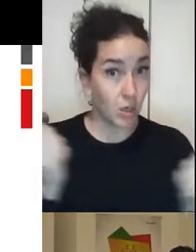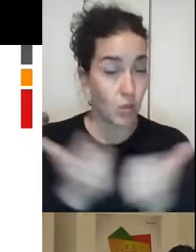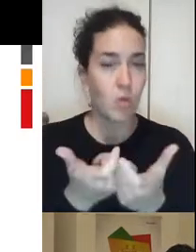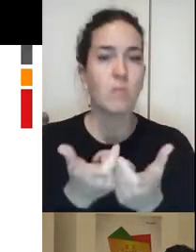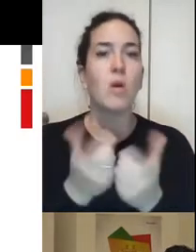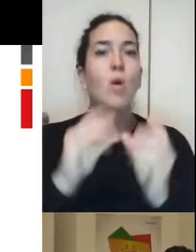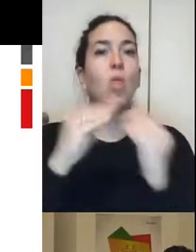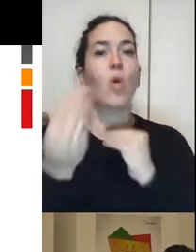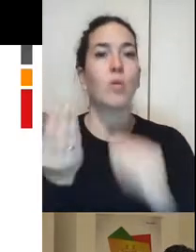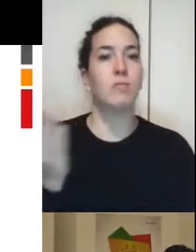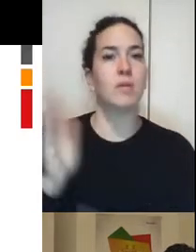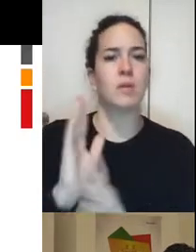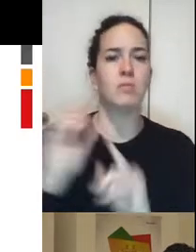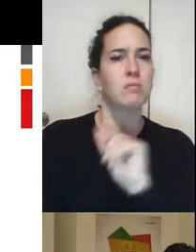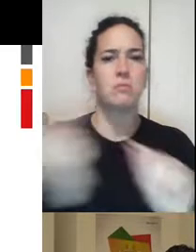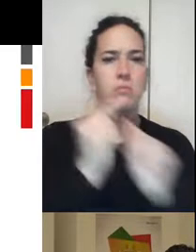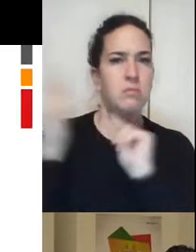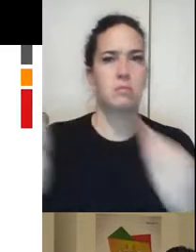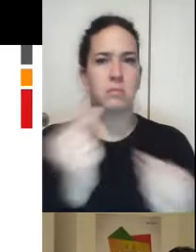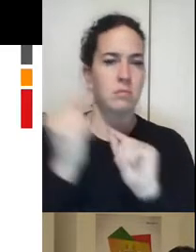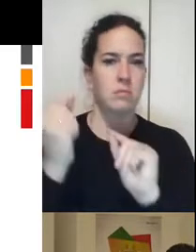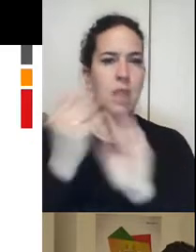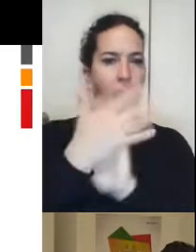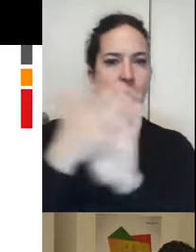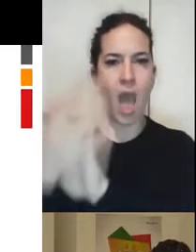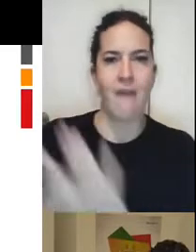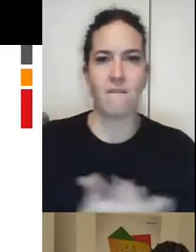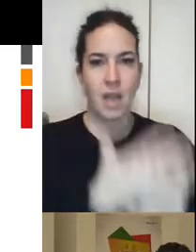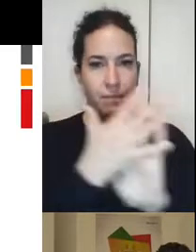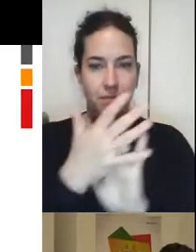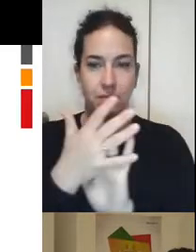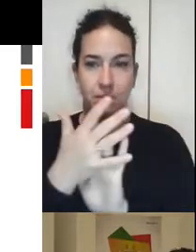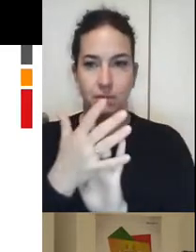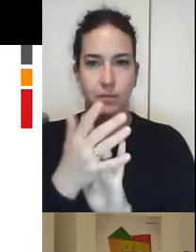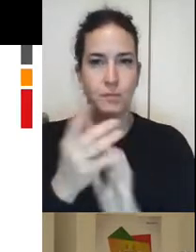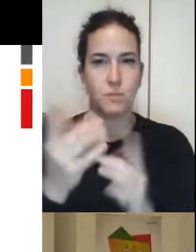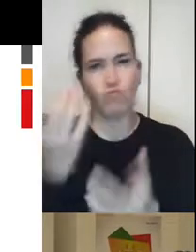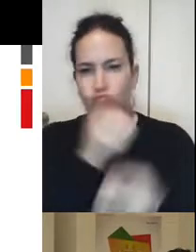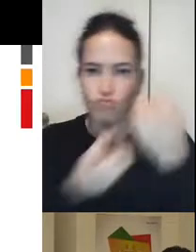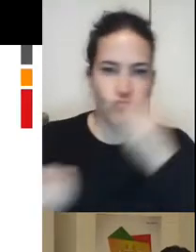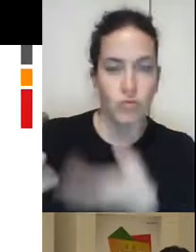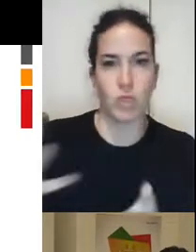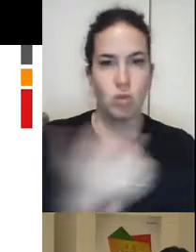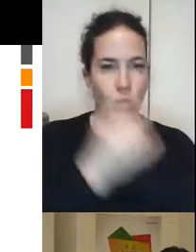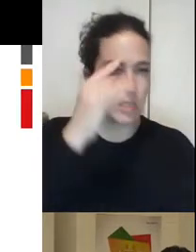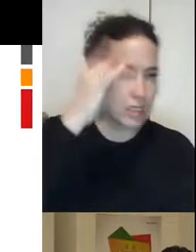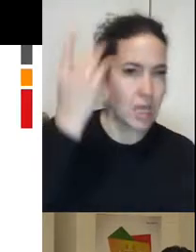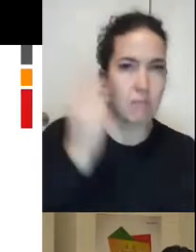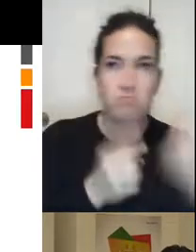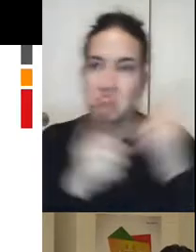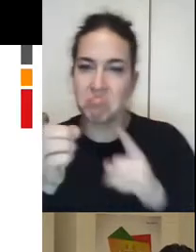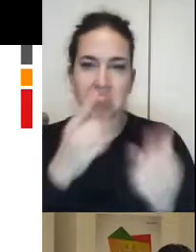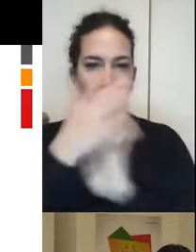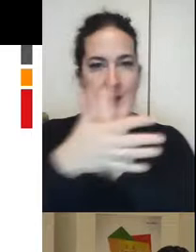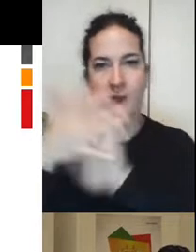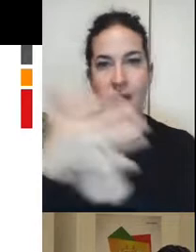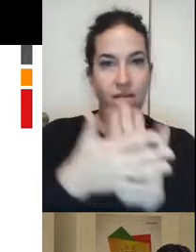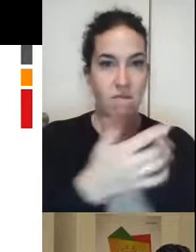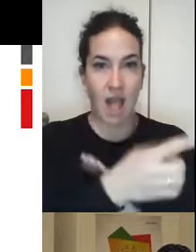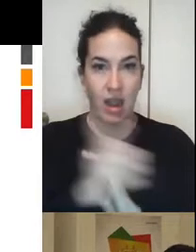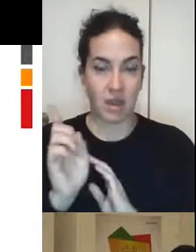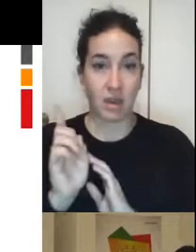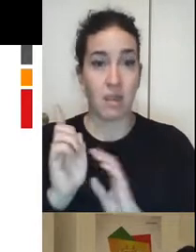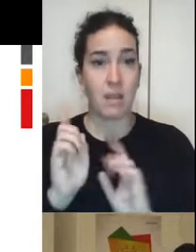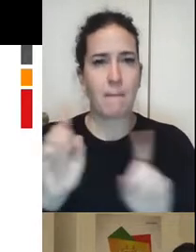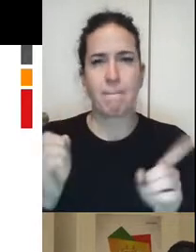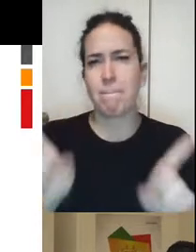documento que es discutido. Vale, un documento que es discutido por todos, las ideas se ponen sobre la mesa y no importa si